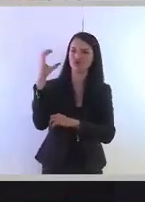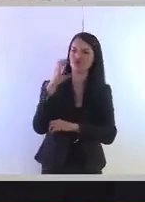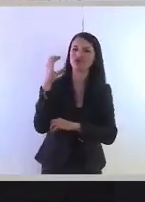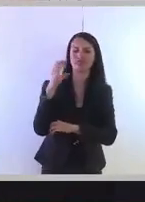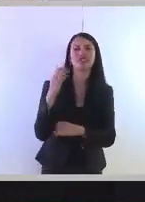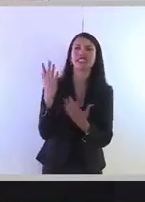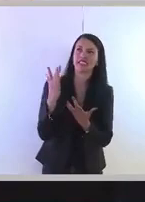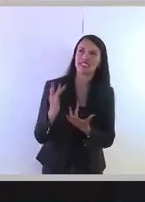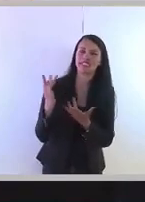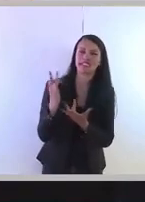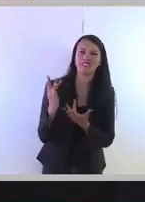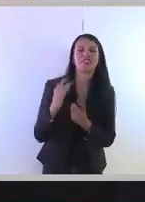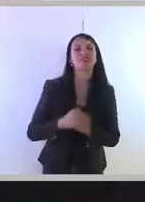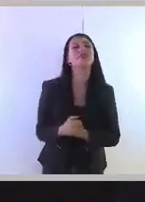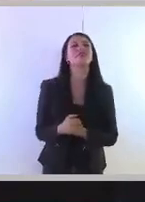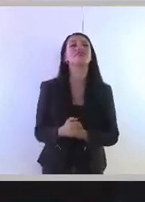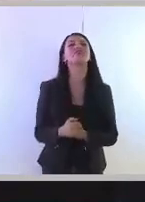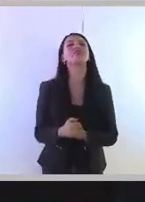mucho.